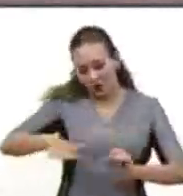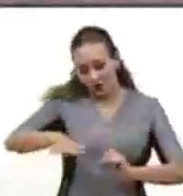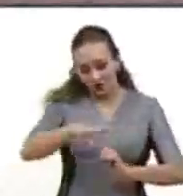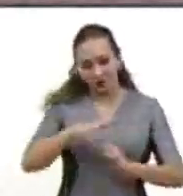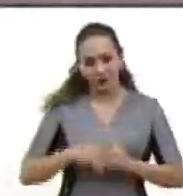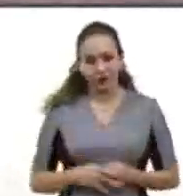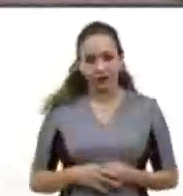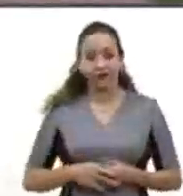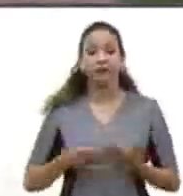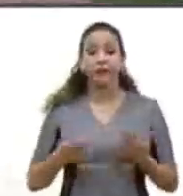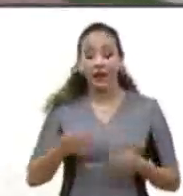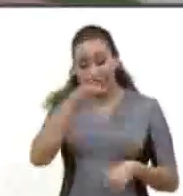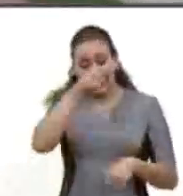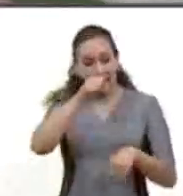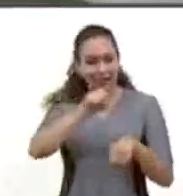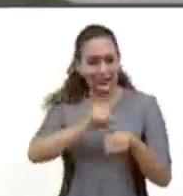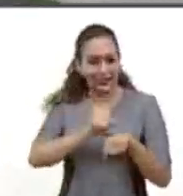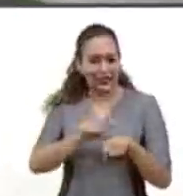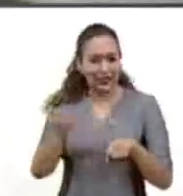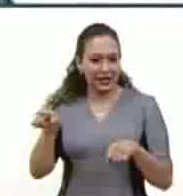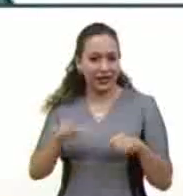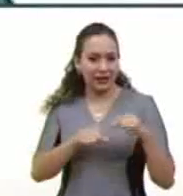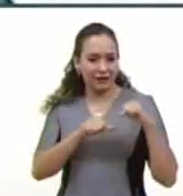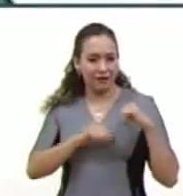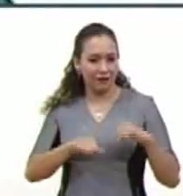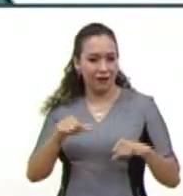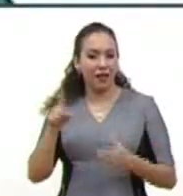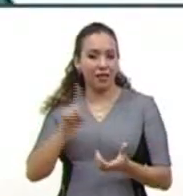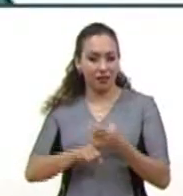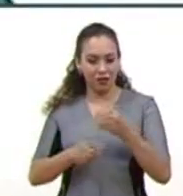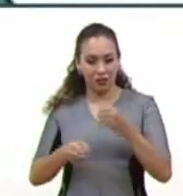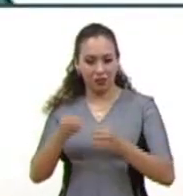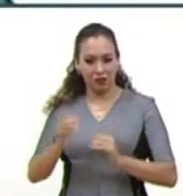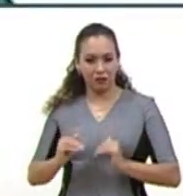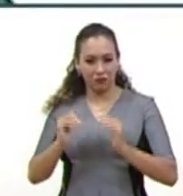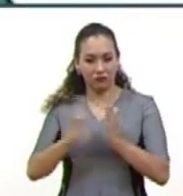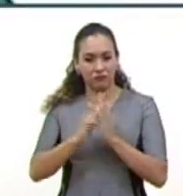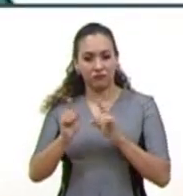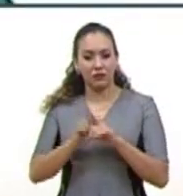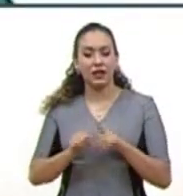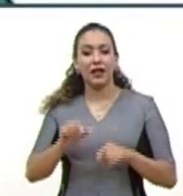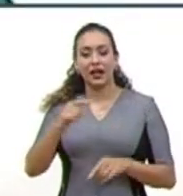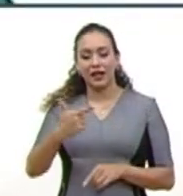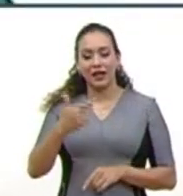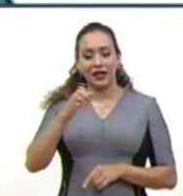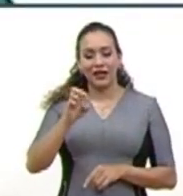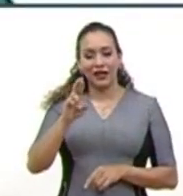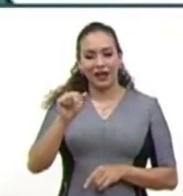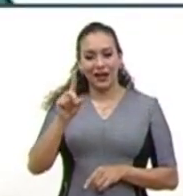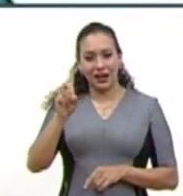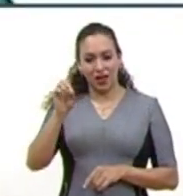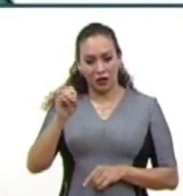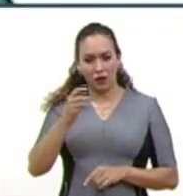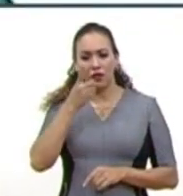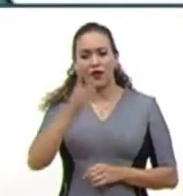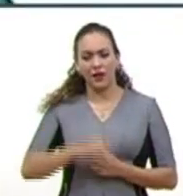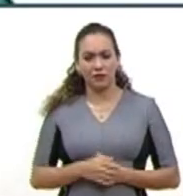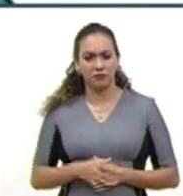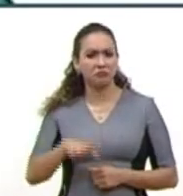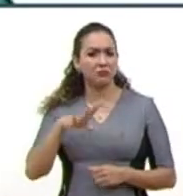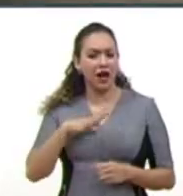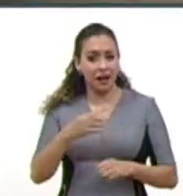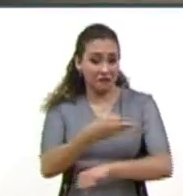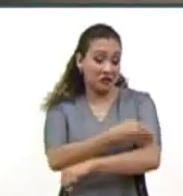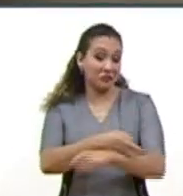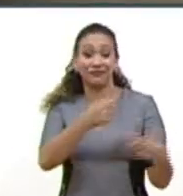por el secretario de Estudio y Cuenta adjunto de la Suprema Corte, Gerardo Ramírez Escobedo, quien recordó que existen diversos tipos de